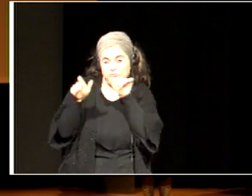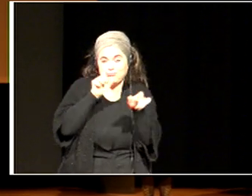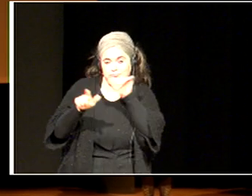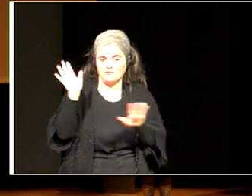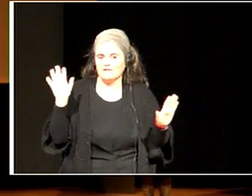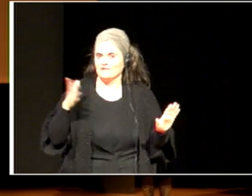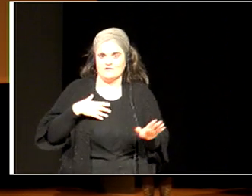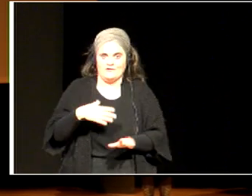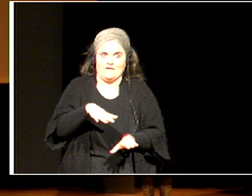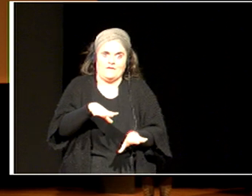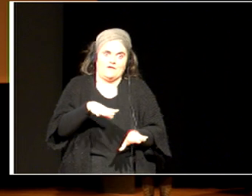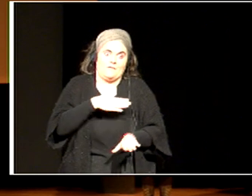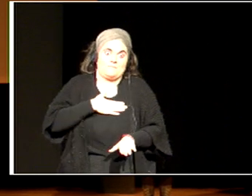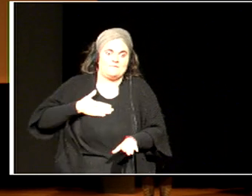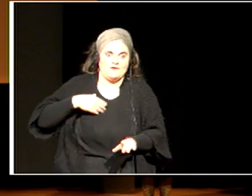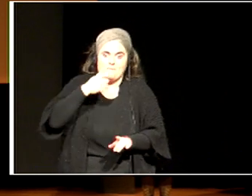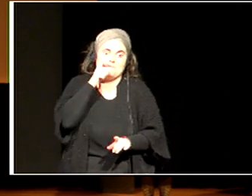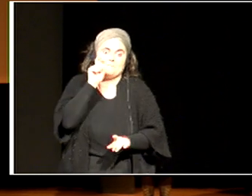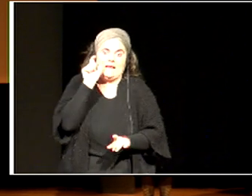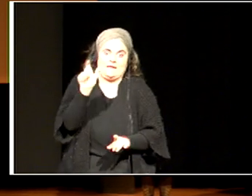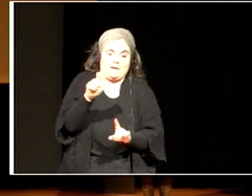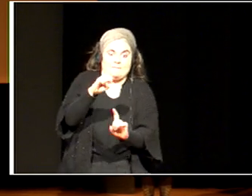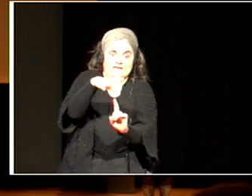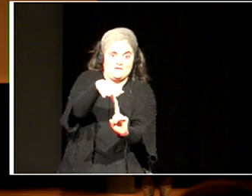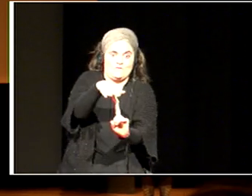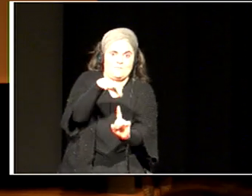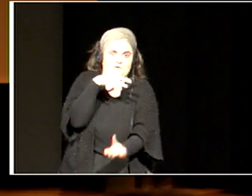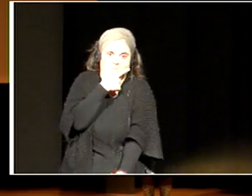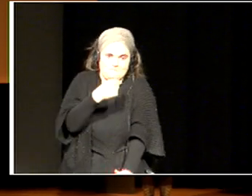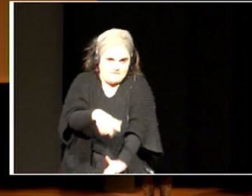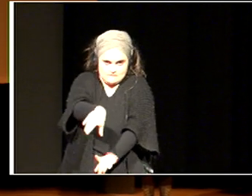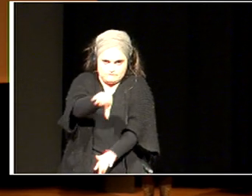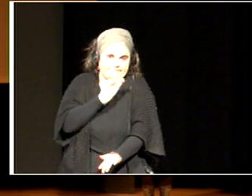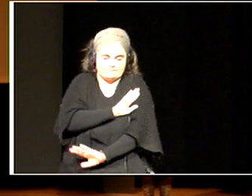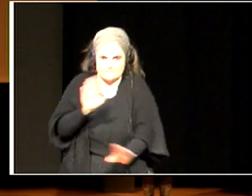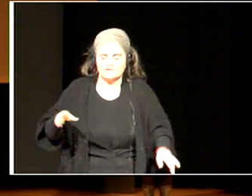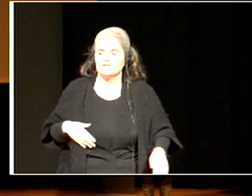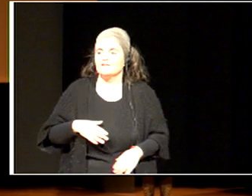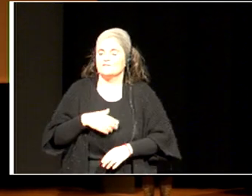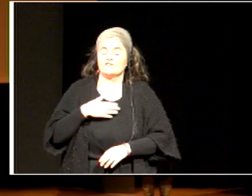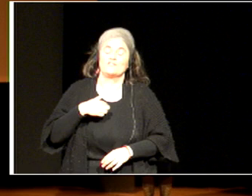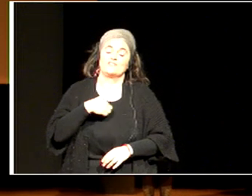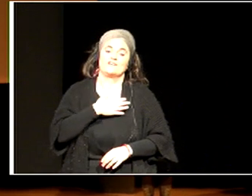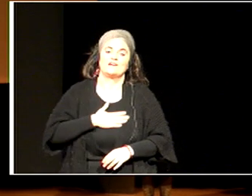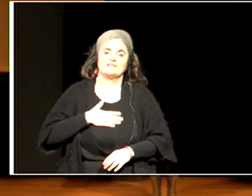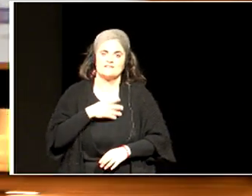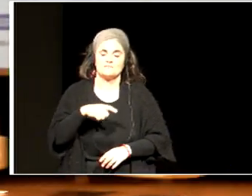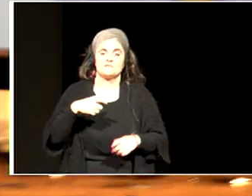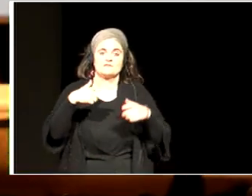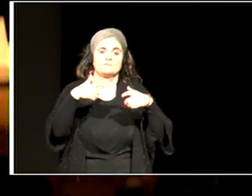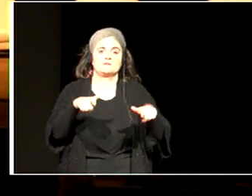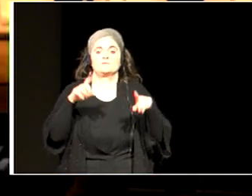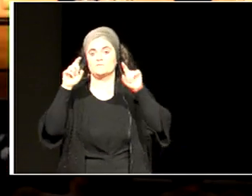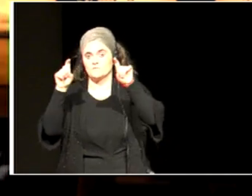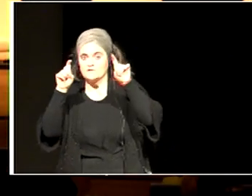más lo de berritzegune porque es más seguido no es tanta siglas encantada de estar por supuesto con el departamento de educación